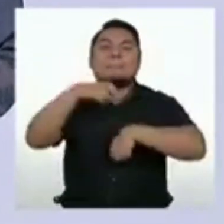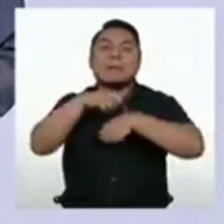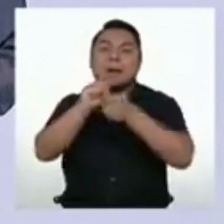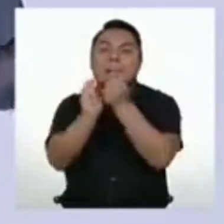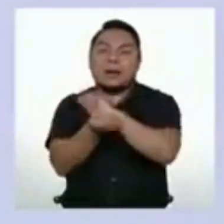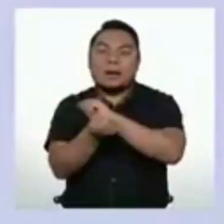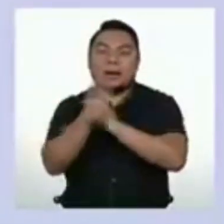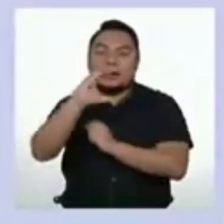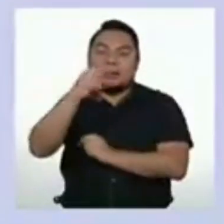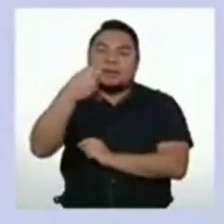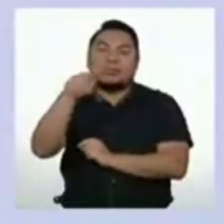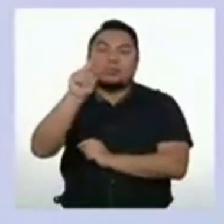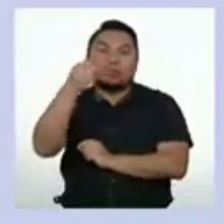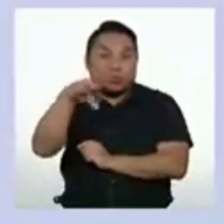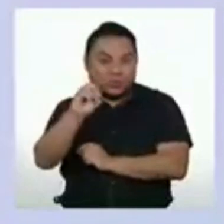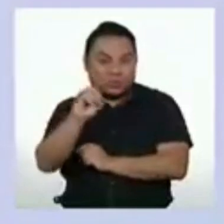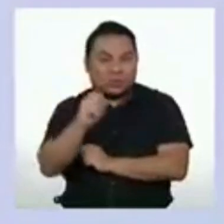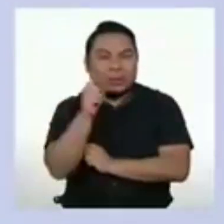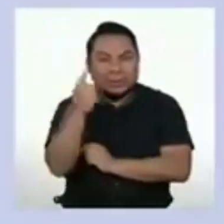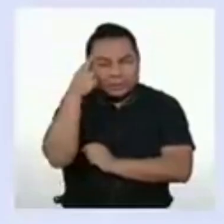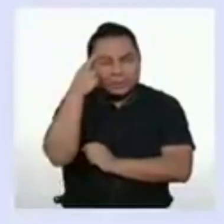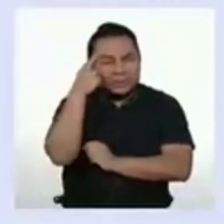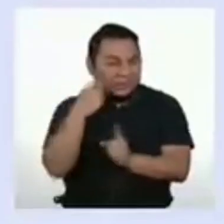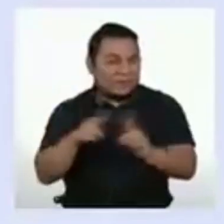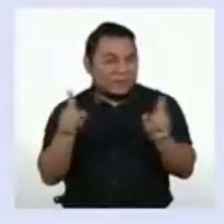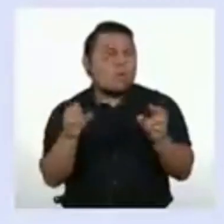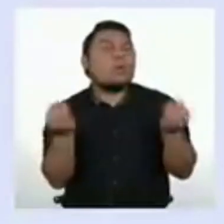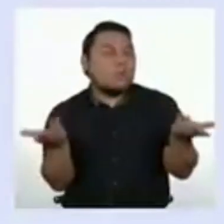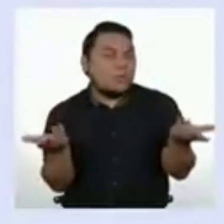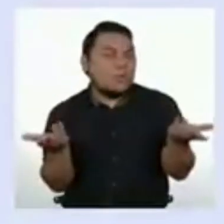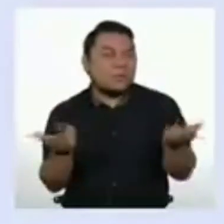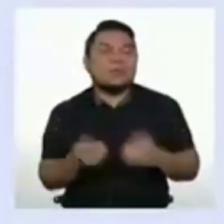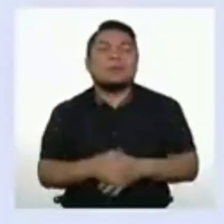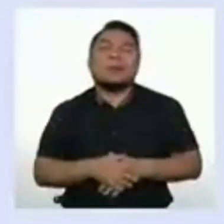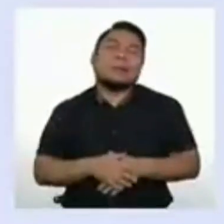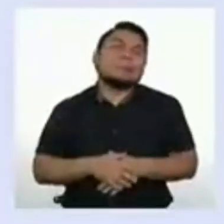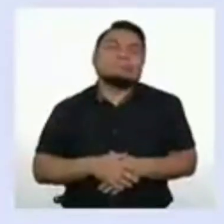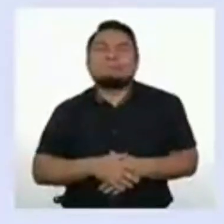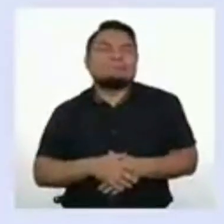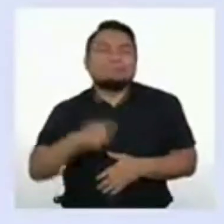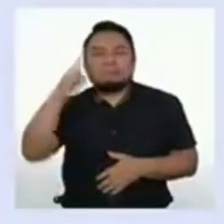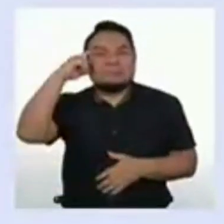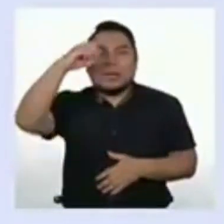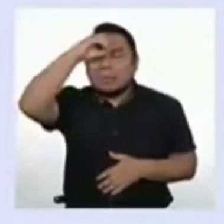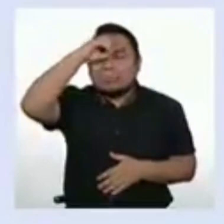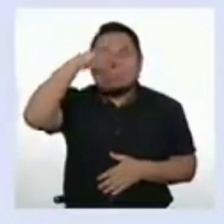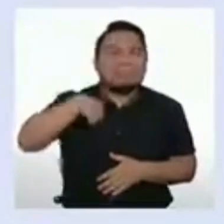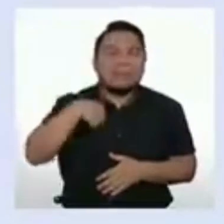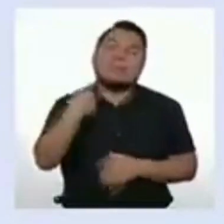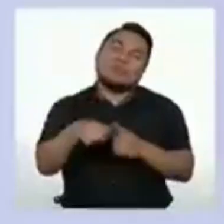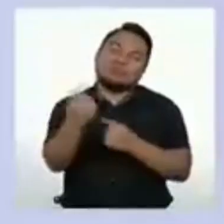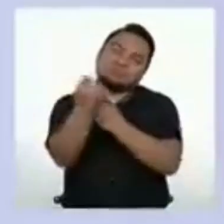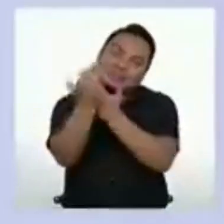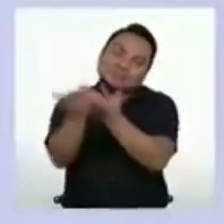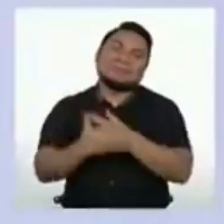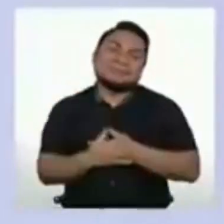charqui. ¿Te imaginas por qué son distintos? Ay, no, profesor, otra cosa que no sé, la verdad, pero me encantaría